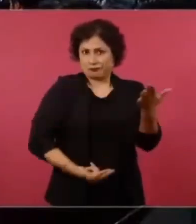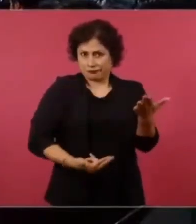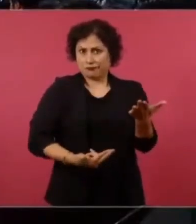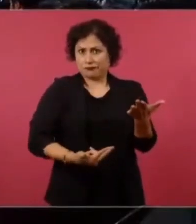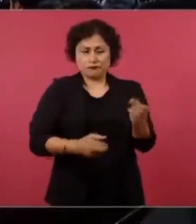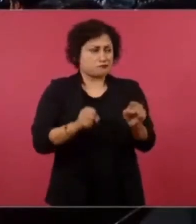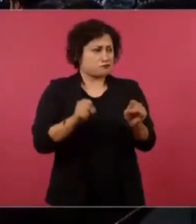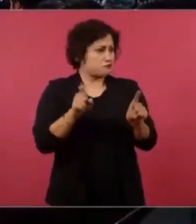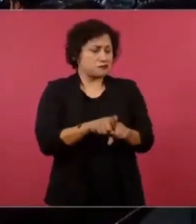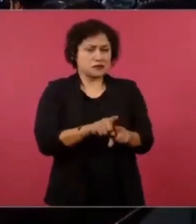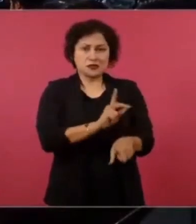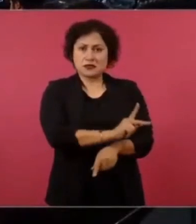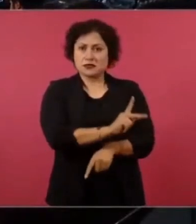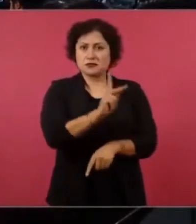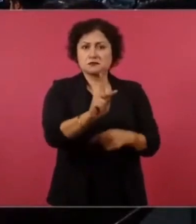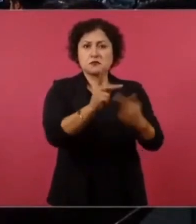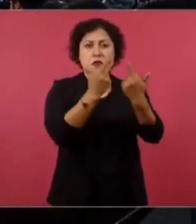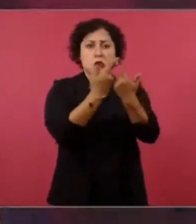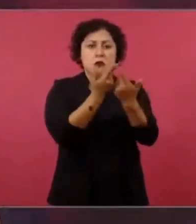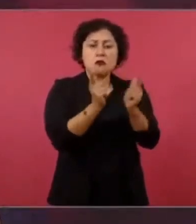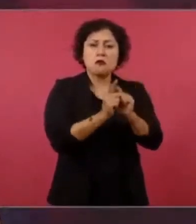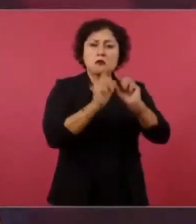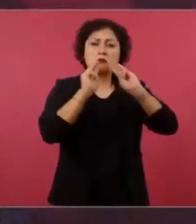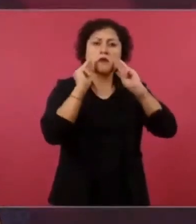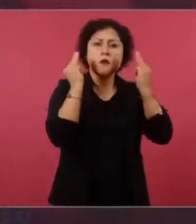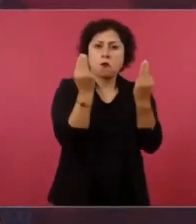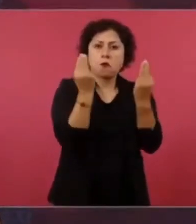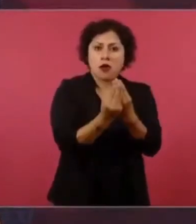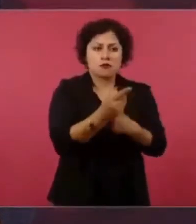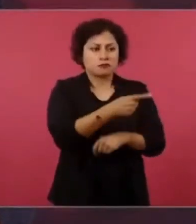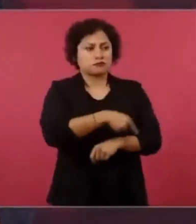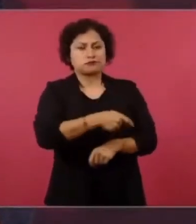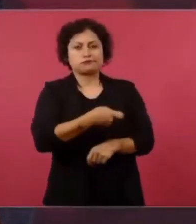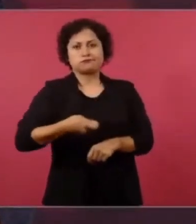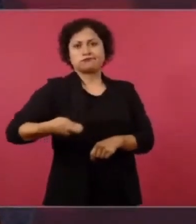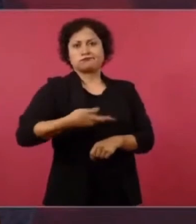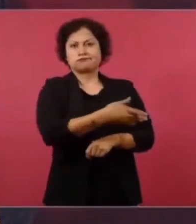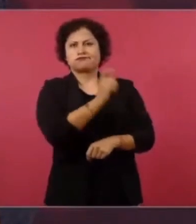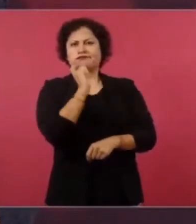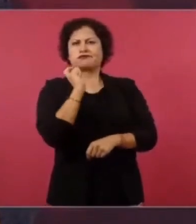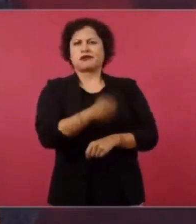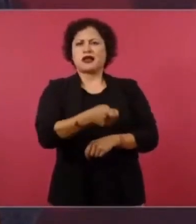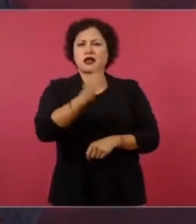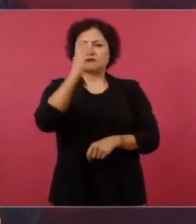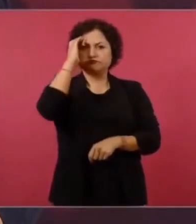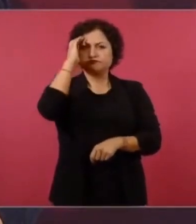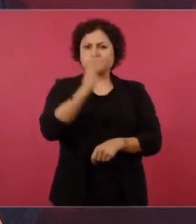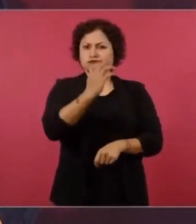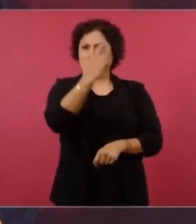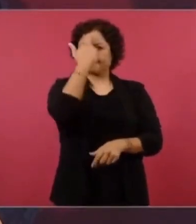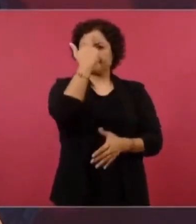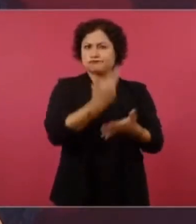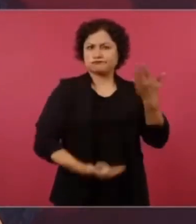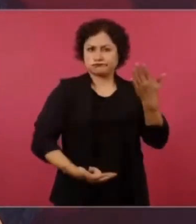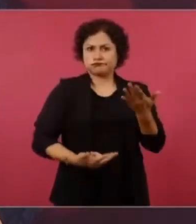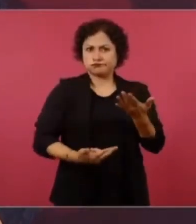organizada que no se debe de permitir, y delincuencia de cuello blanco que tampoco debe